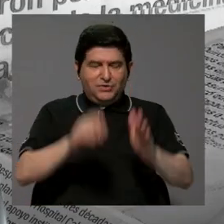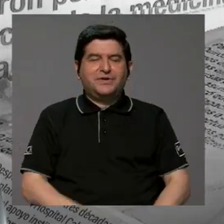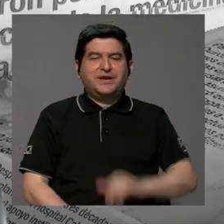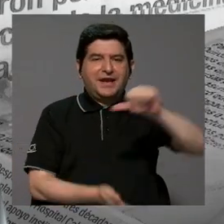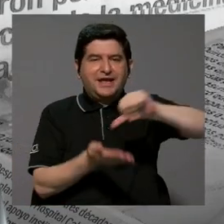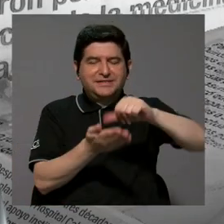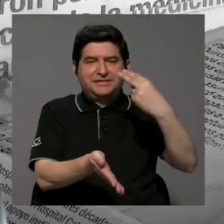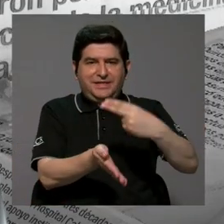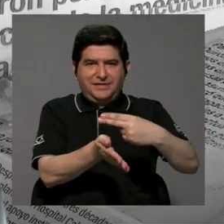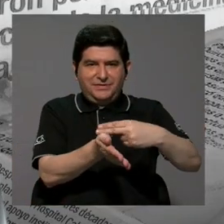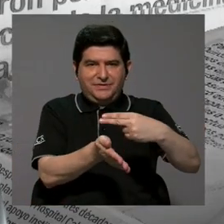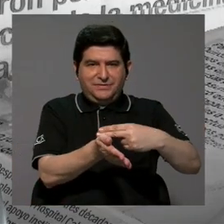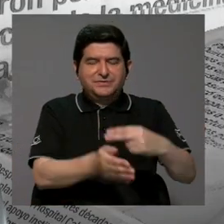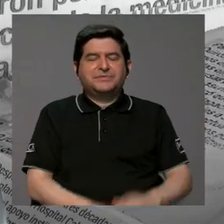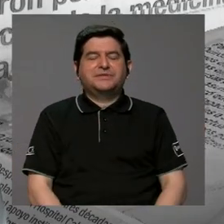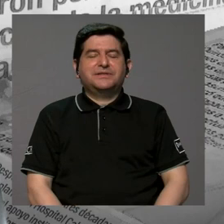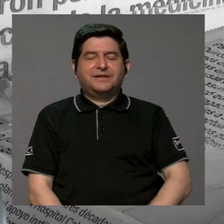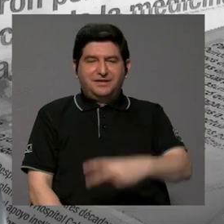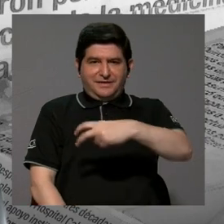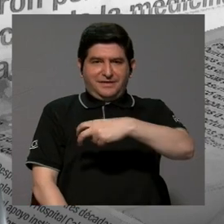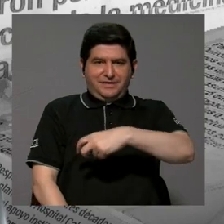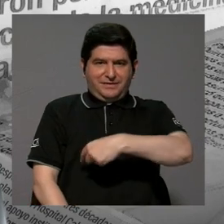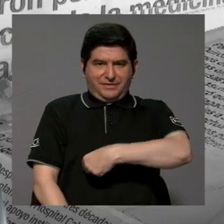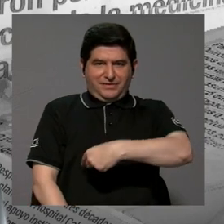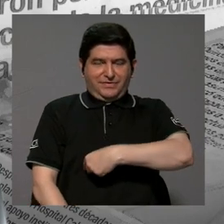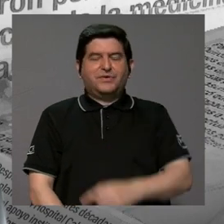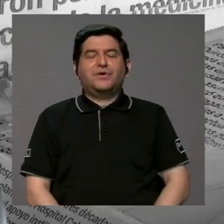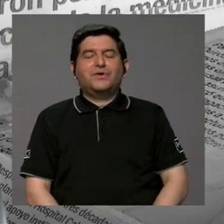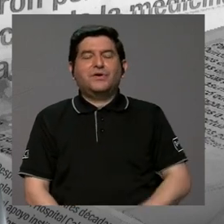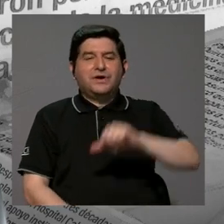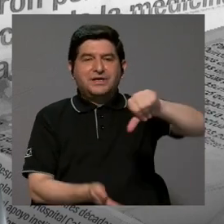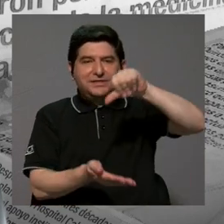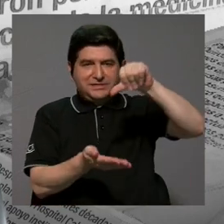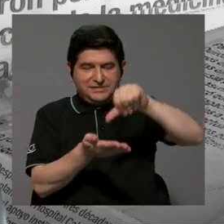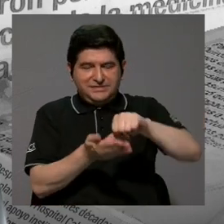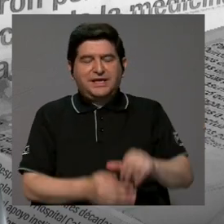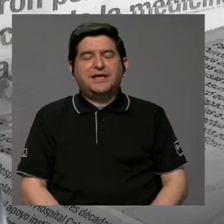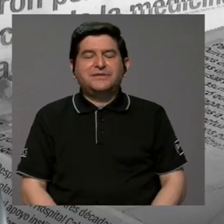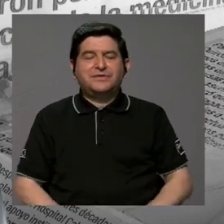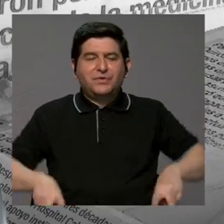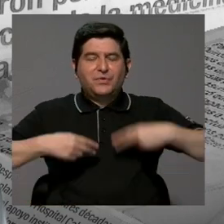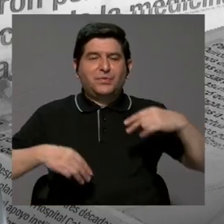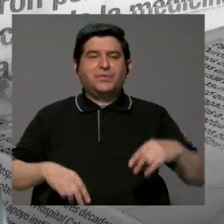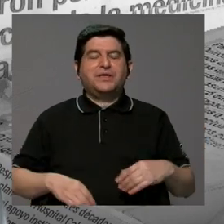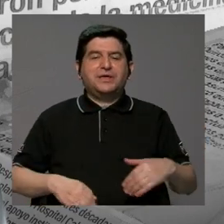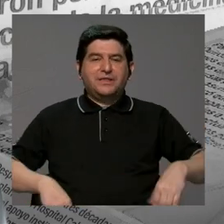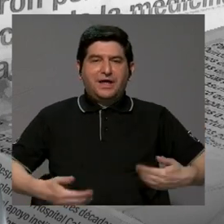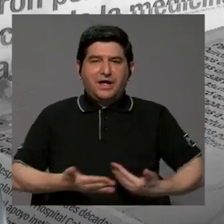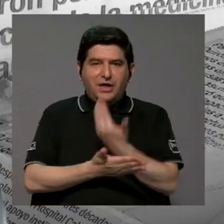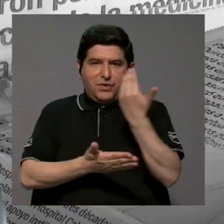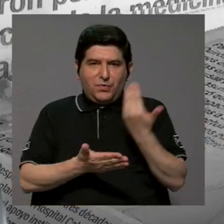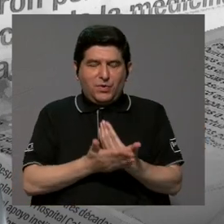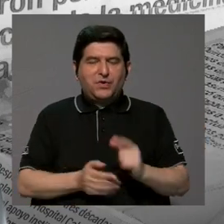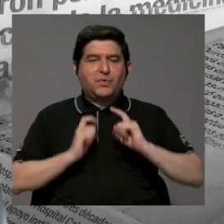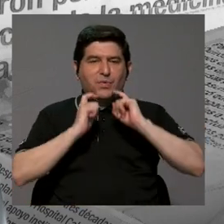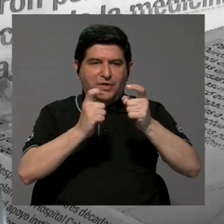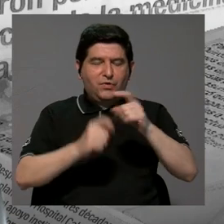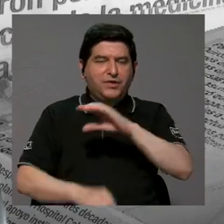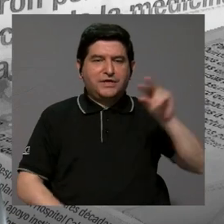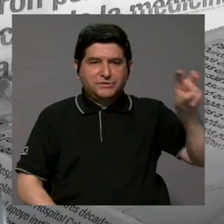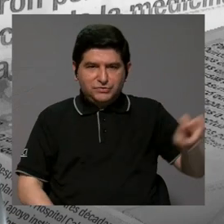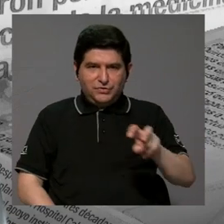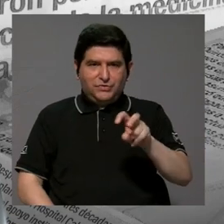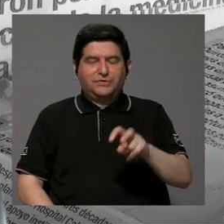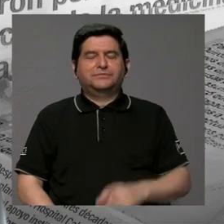Hepático del Hospital México y soy miembro de la Fundación Vida Nueva, Donación y Trasplante. En este momento los pacientes